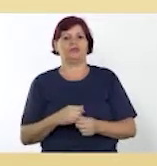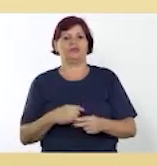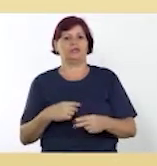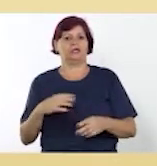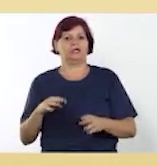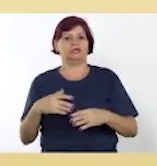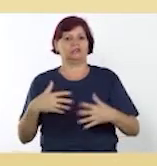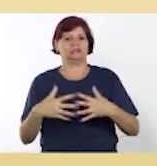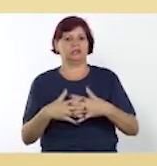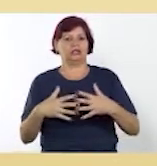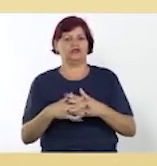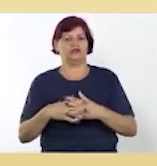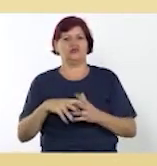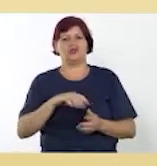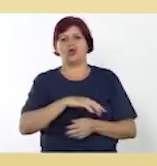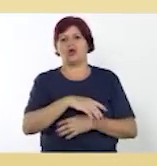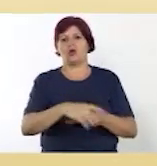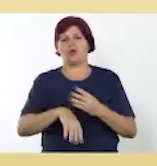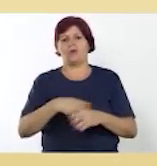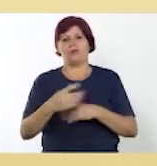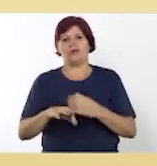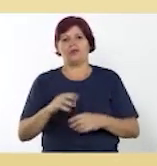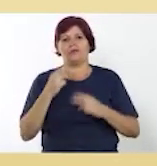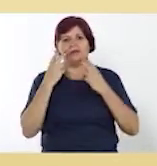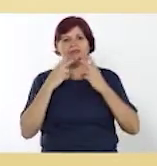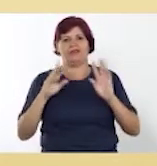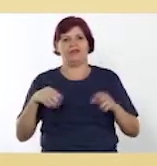con situaciones de la vida práctica.